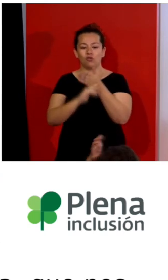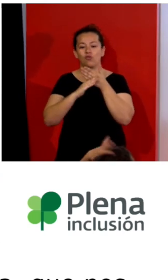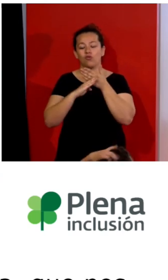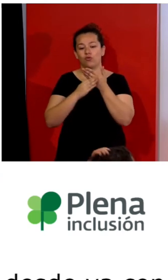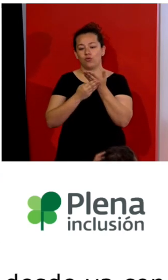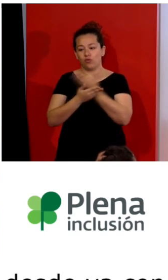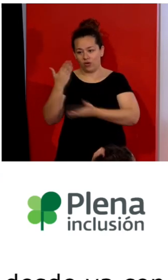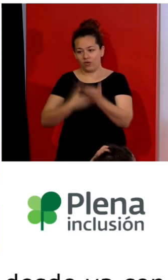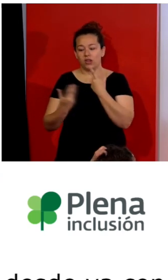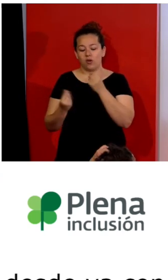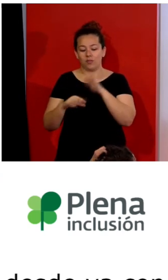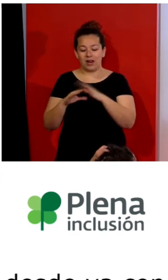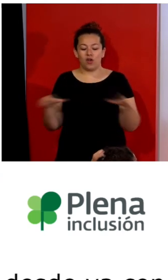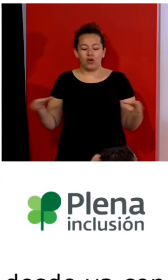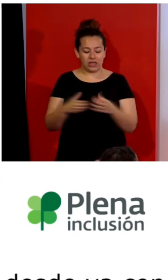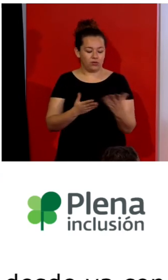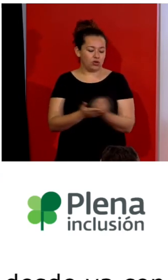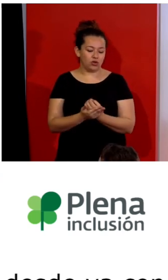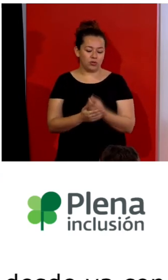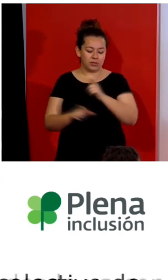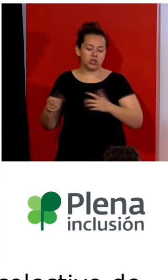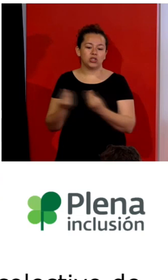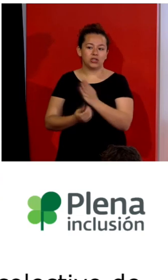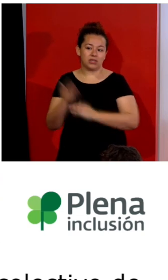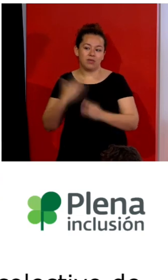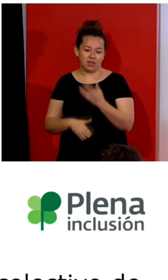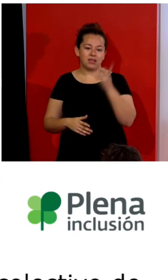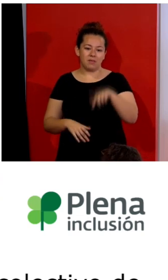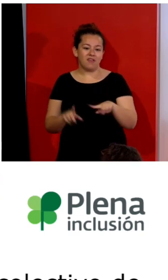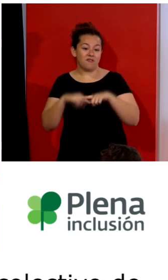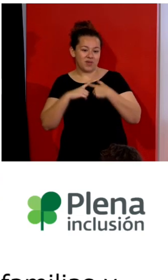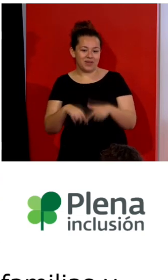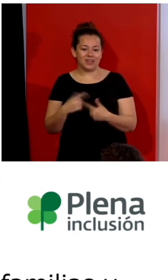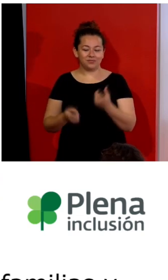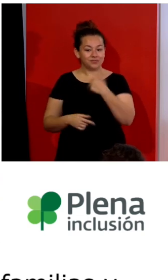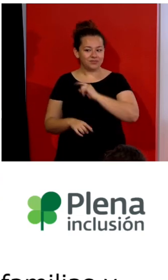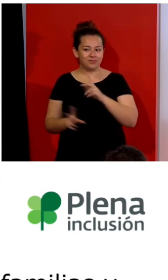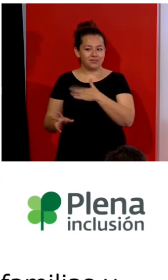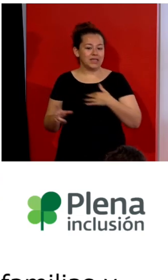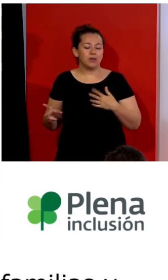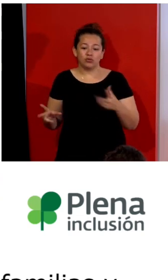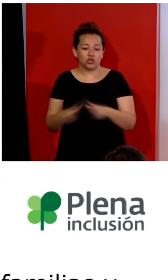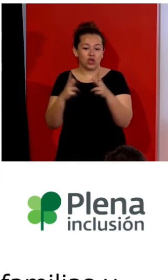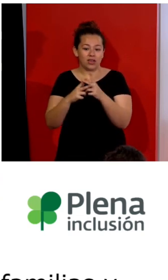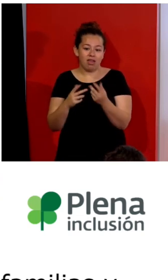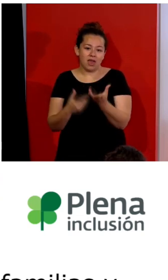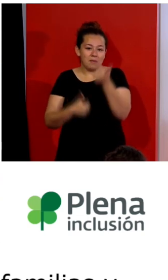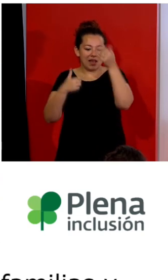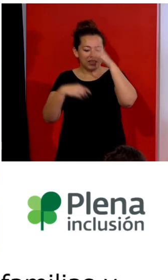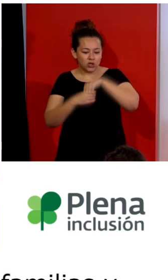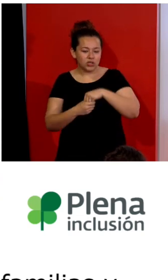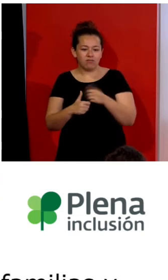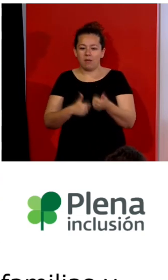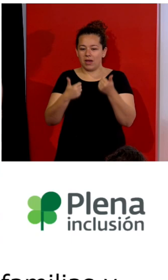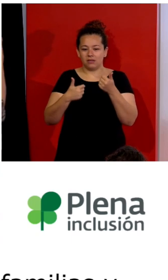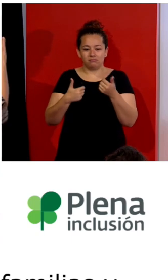colectivo de las personas con discapacidad y sus familias. Y nuestra contribución a alcanzar una sociedad más inclusiva, más justa y más próspera para todos